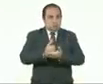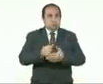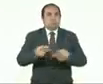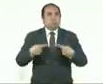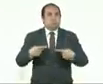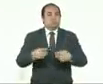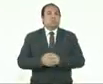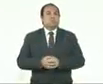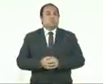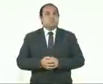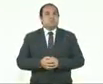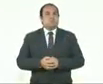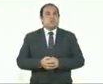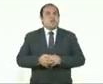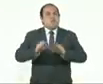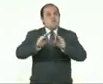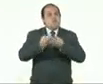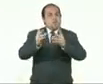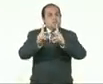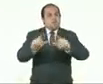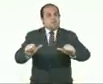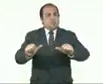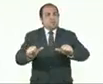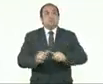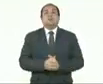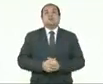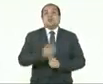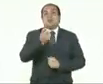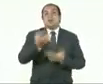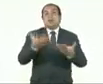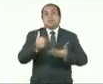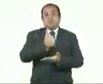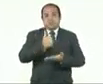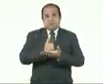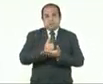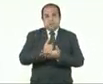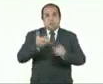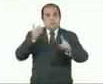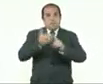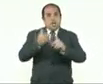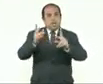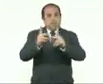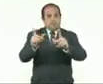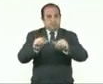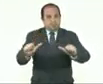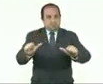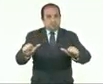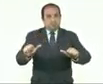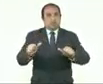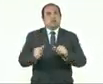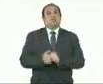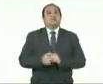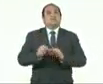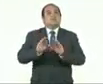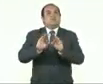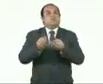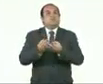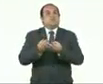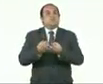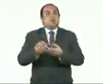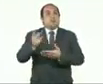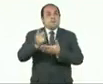decir, construyendo la paz. Eso es lo que estamos haciendo en la ciudad, construyendo la paz con estos programas. Y